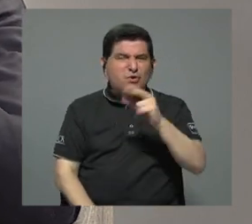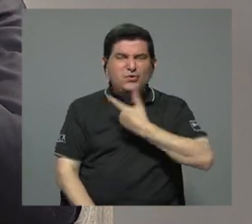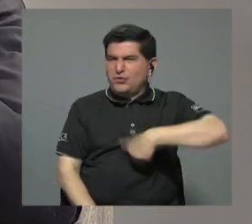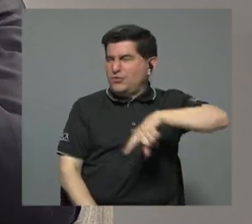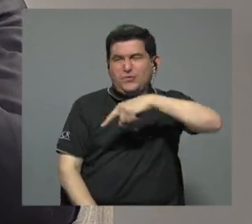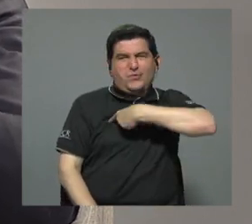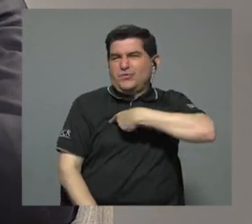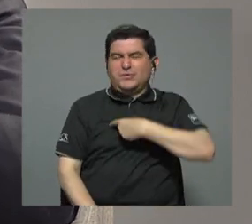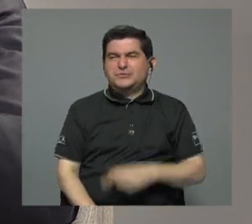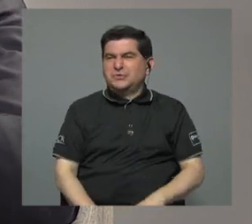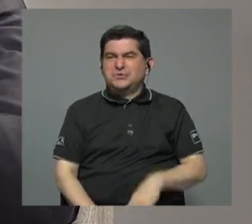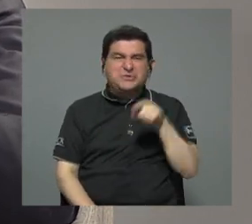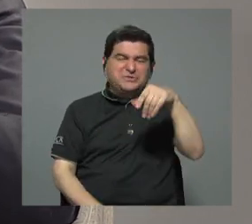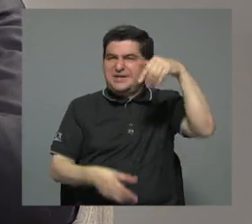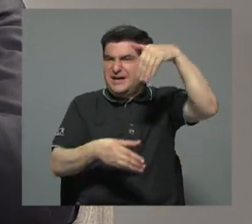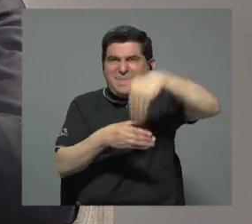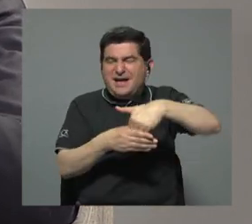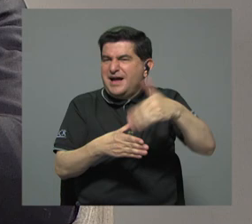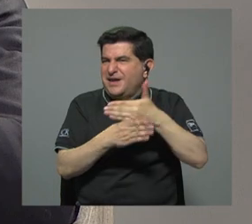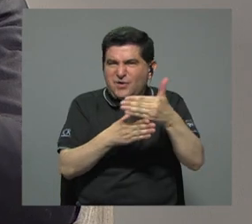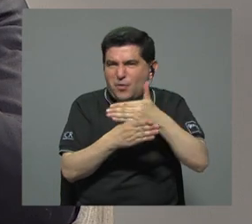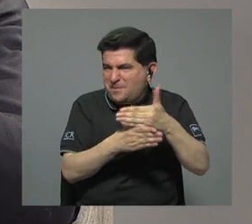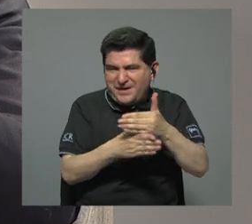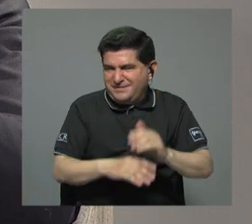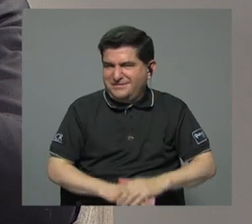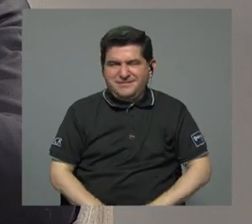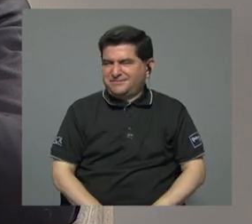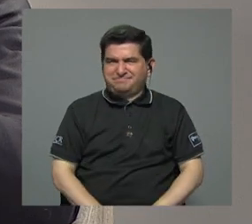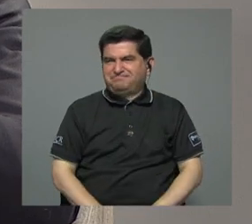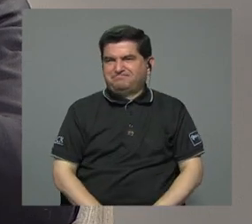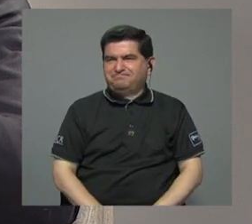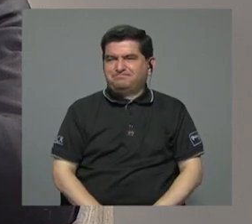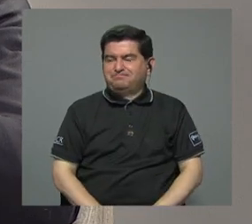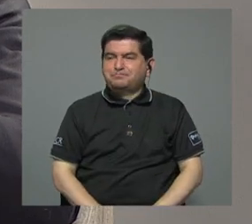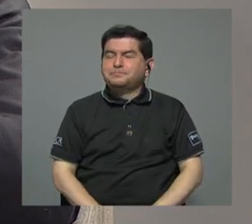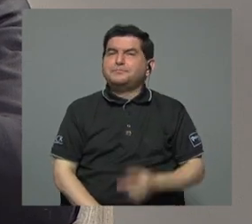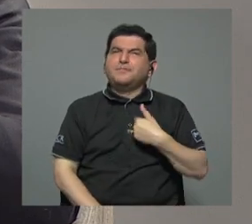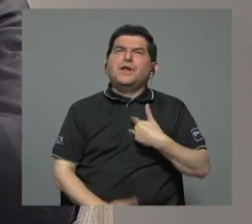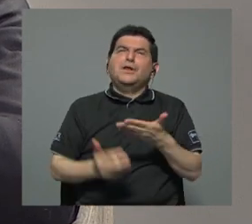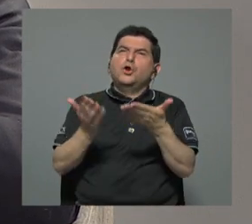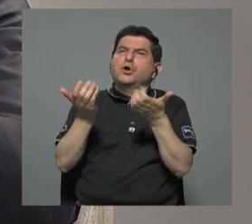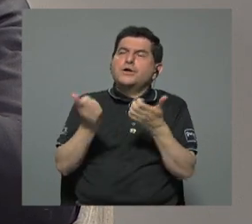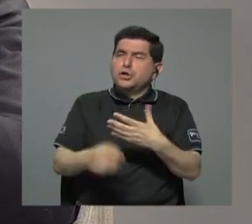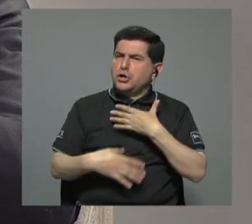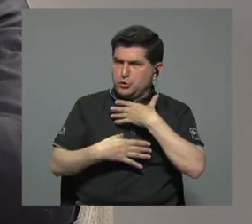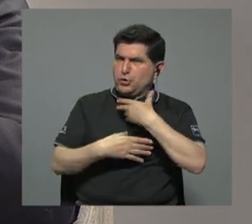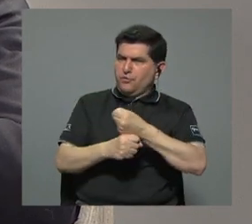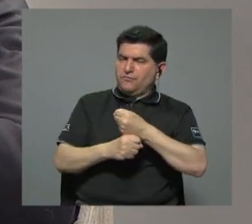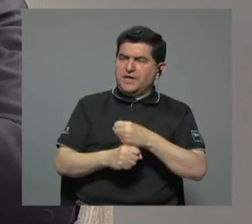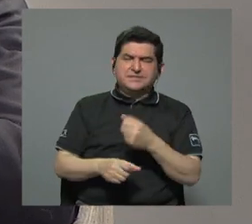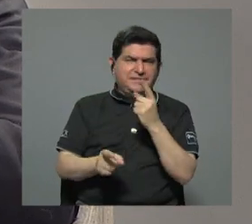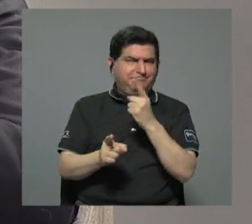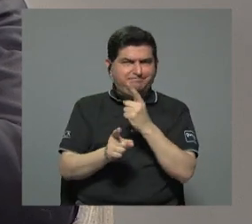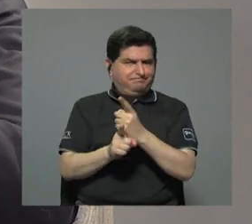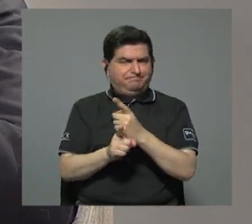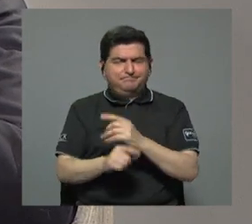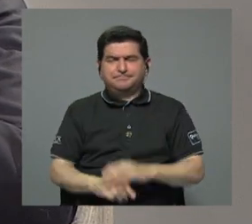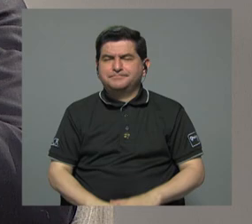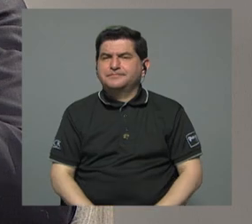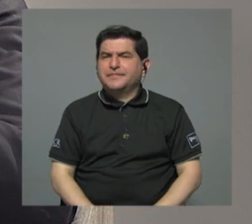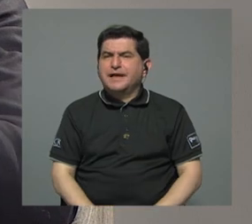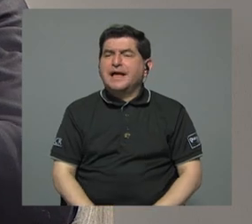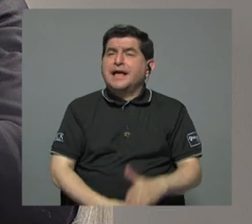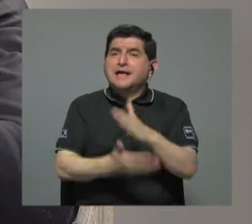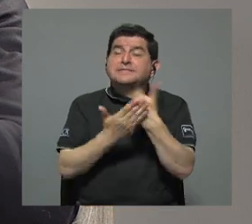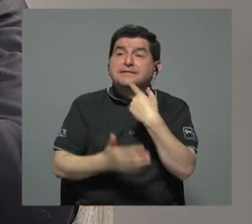nosotros por qué estar digamos compartiendo silla lo que quiero y yo confío en que no sea así porque yo sí si algo